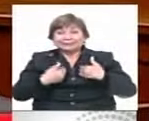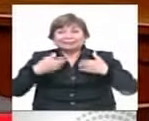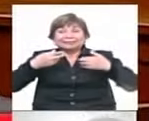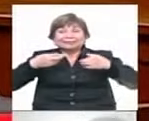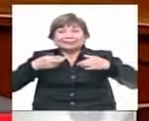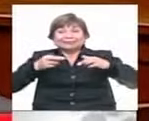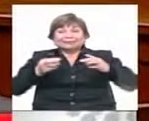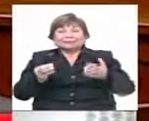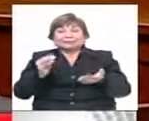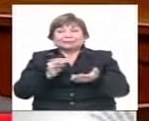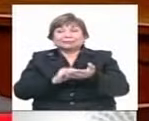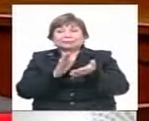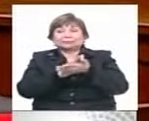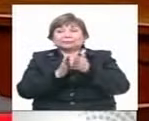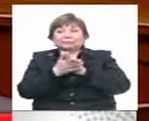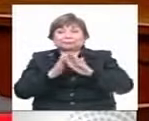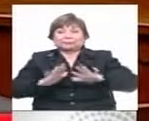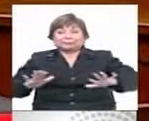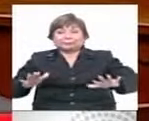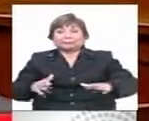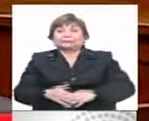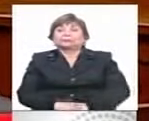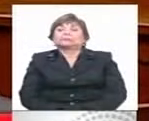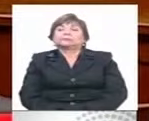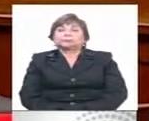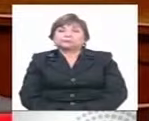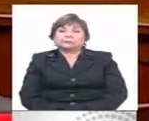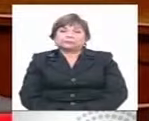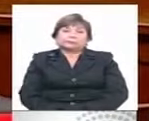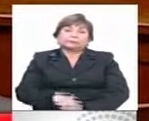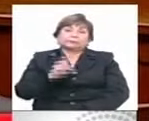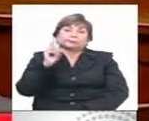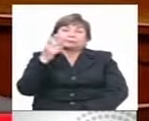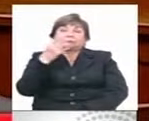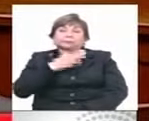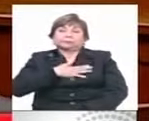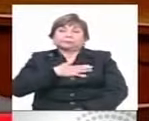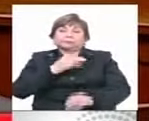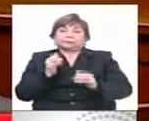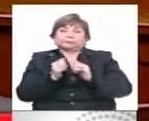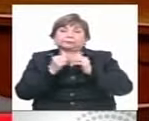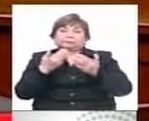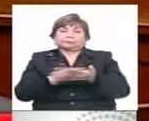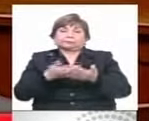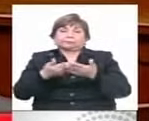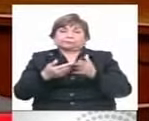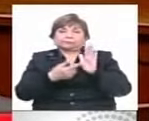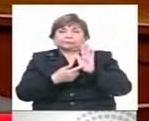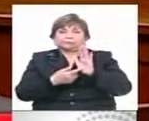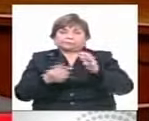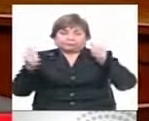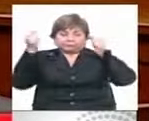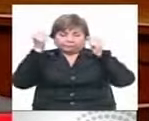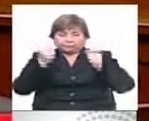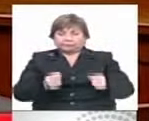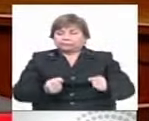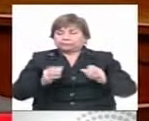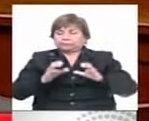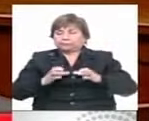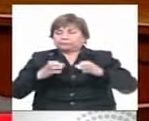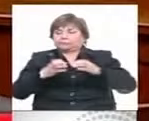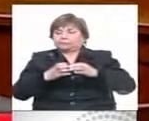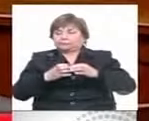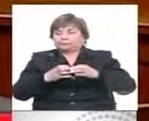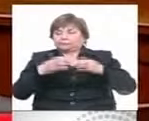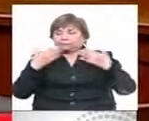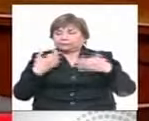la masificación del recurso. El primer día de mi gestión, presidí la instalación de la comisión